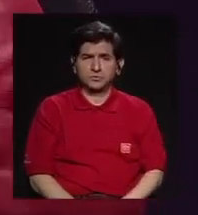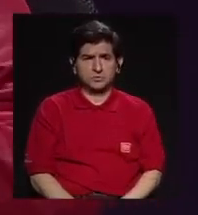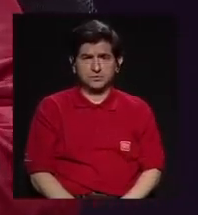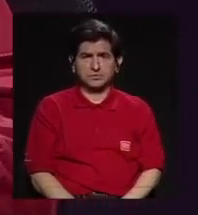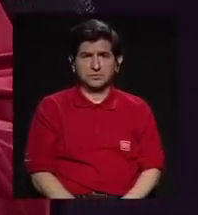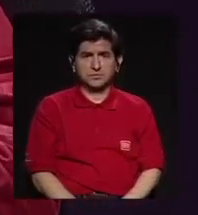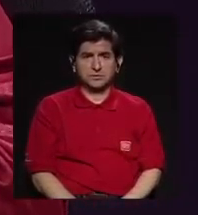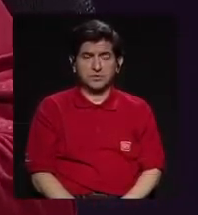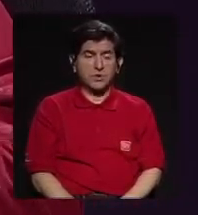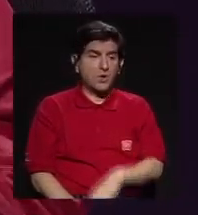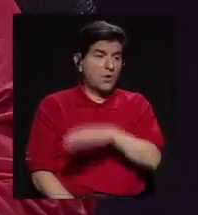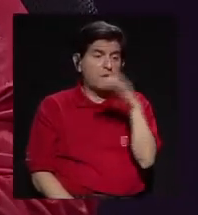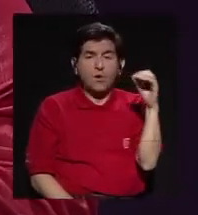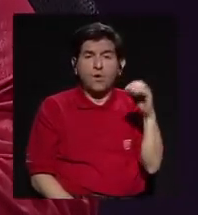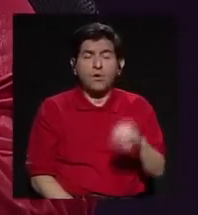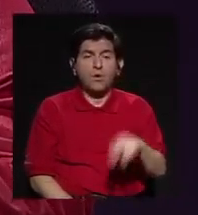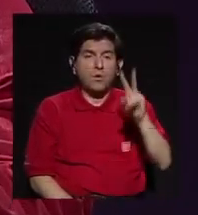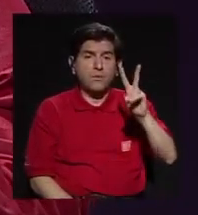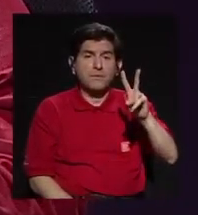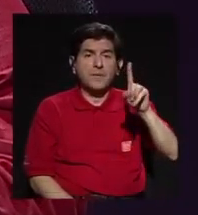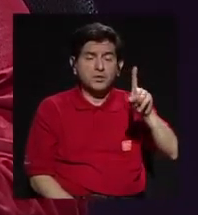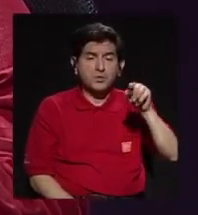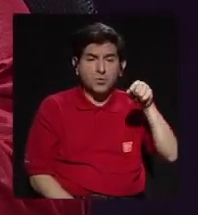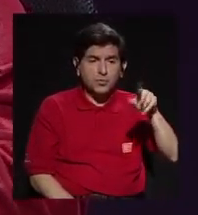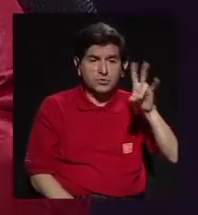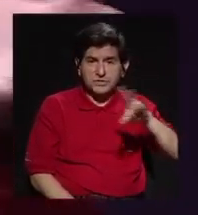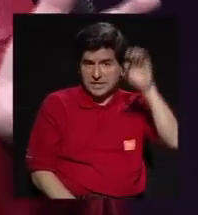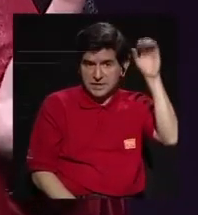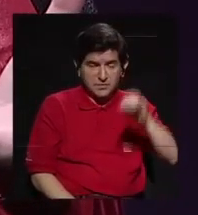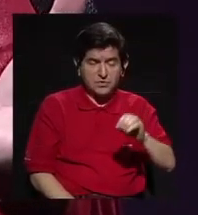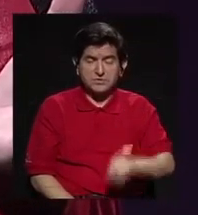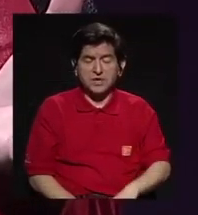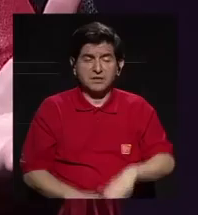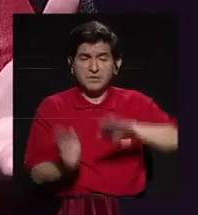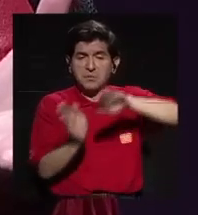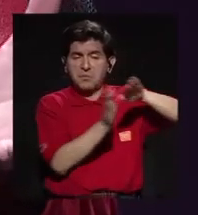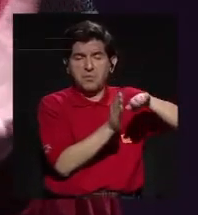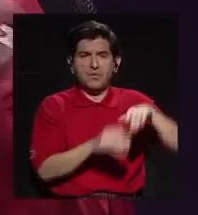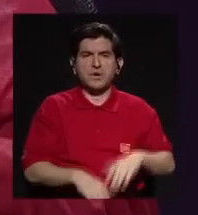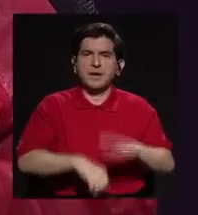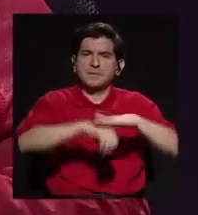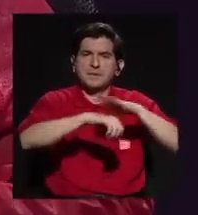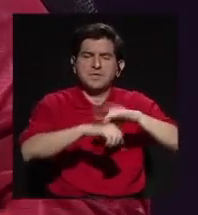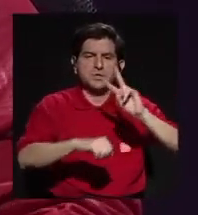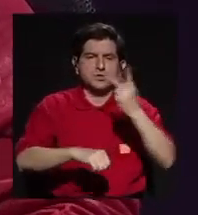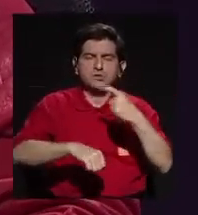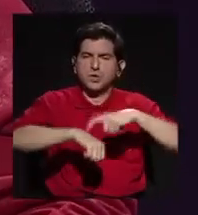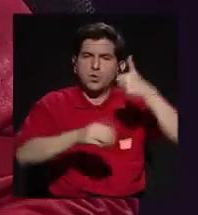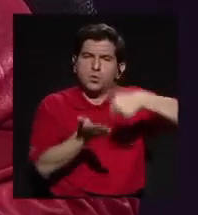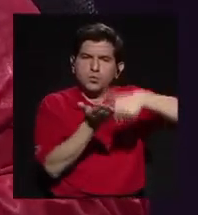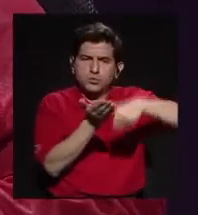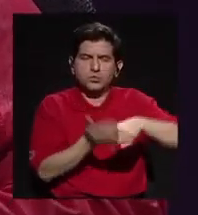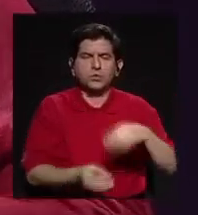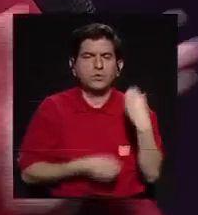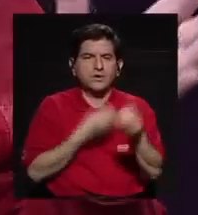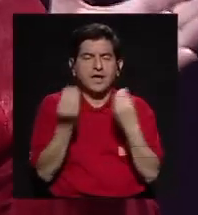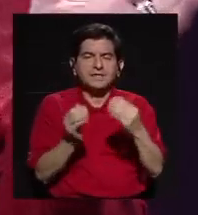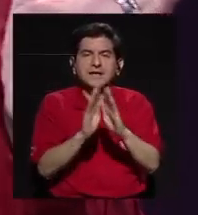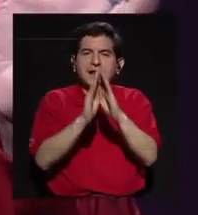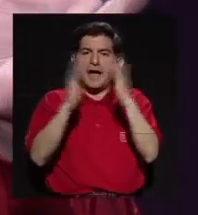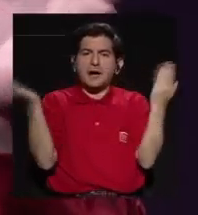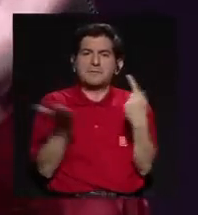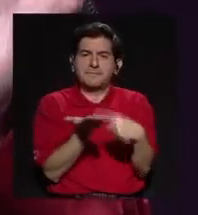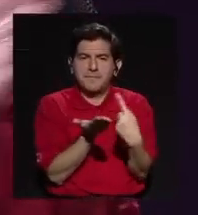O sea, sería descuidar ese 21.7% que lo llevó a segunda ronda, ¿verdad? Lo que sí hay que hacer es ampliar